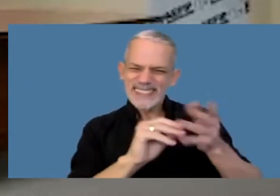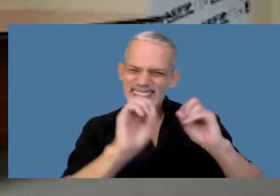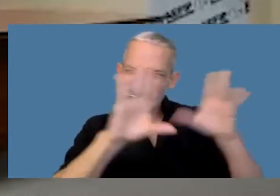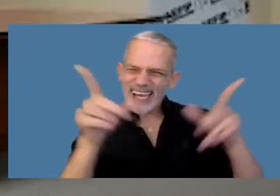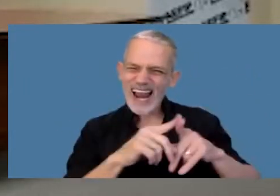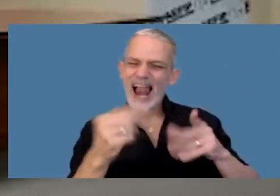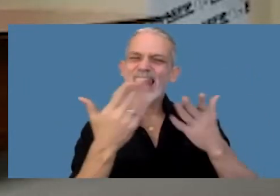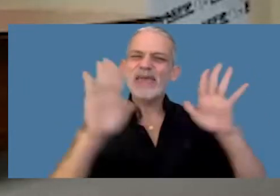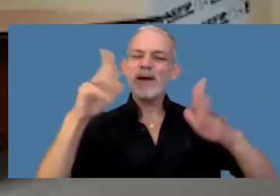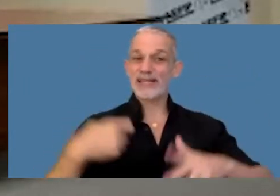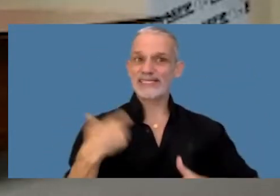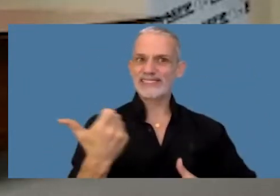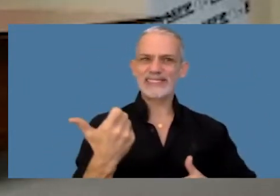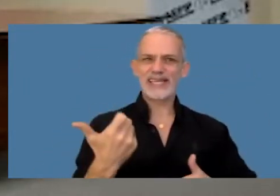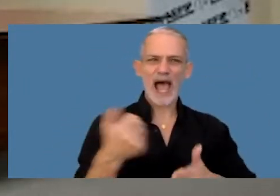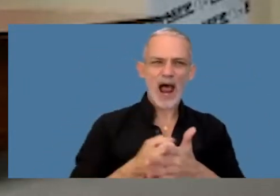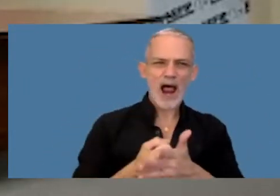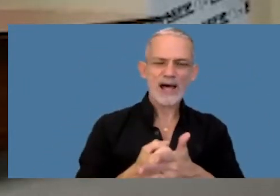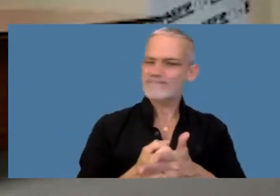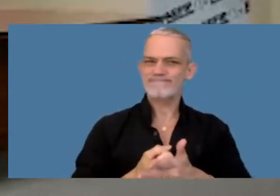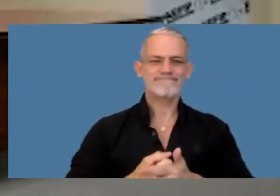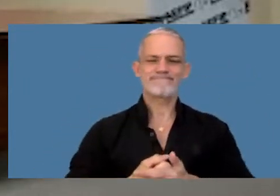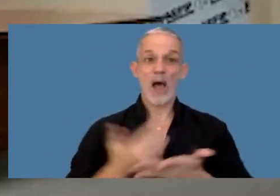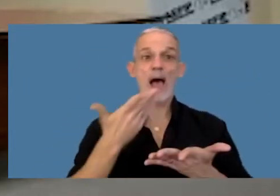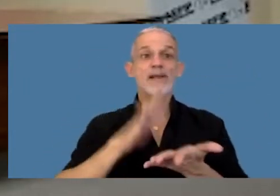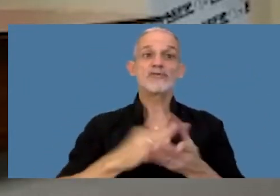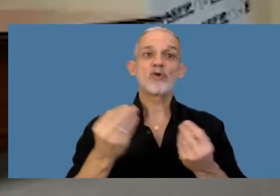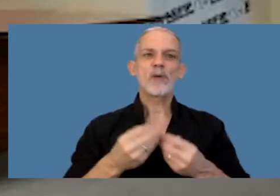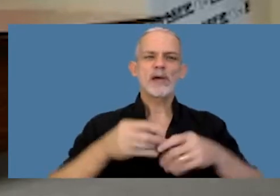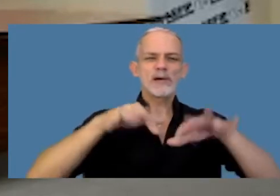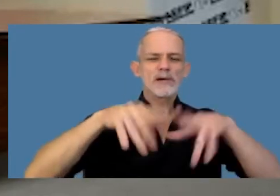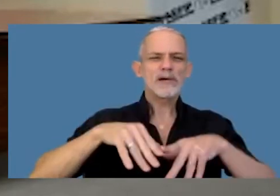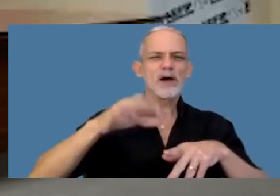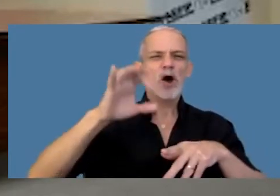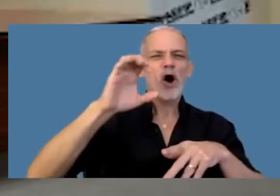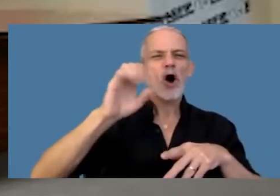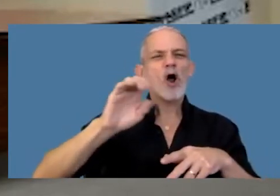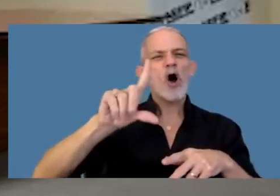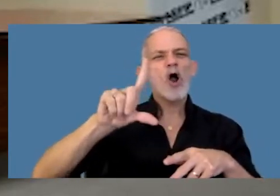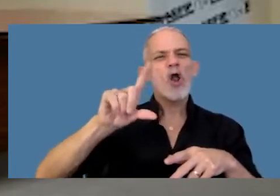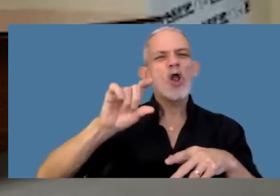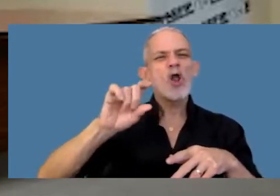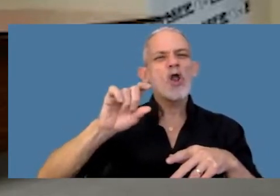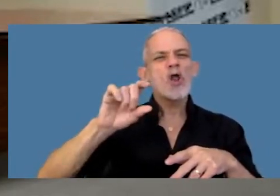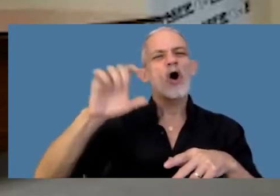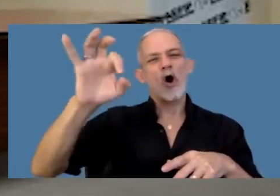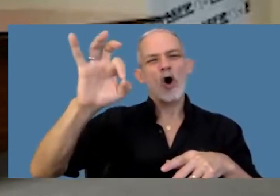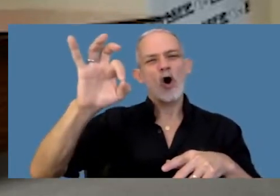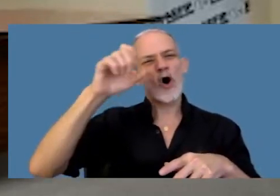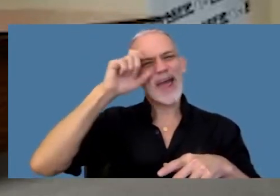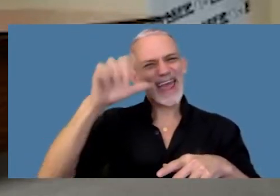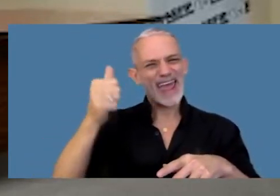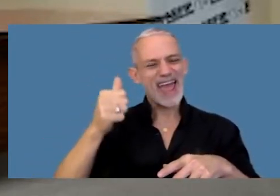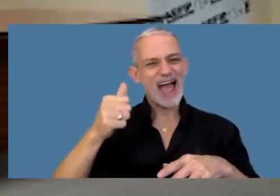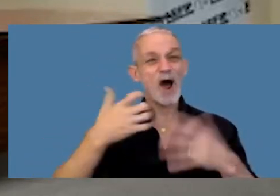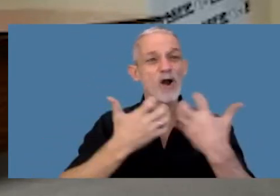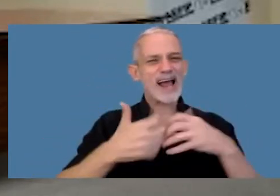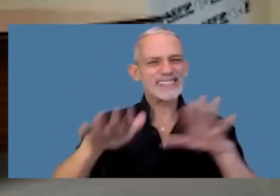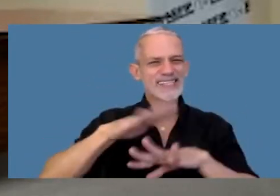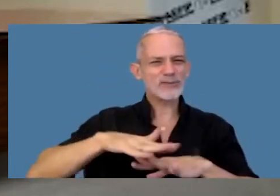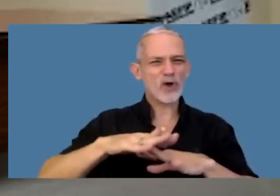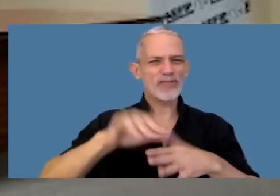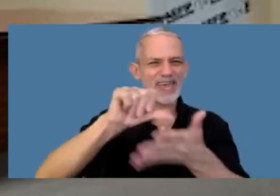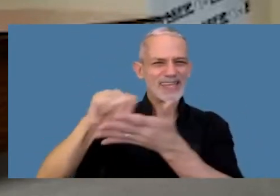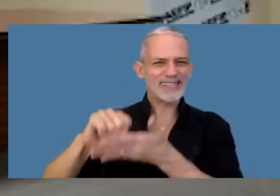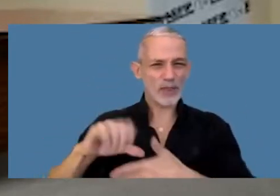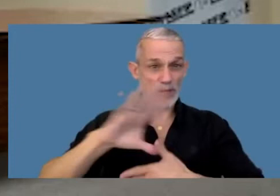artículo. Pero sí habla de la Carta de la OEA. Y la Carta de la OEA remite a la Declaración